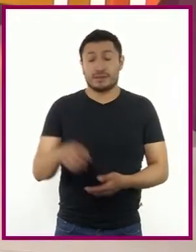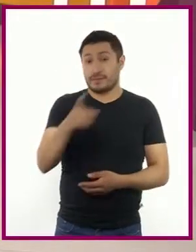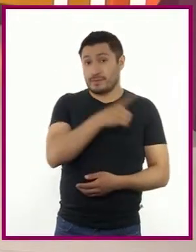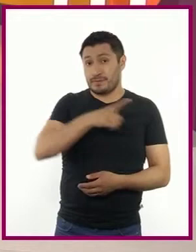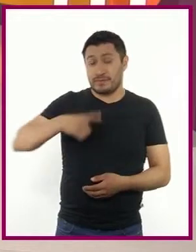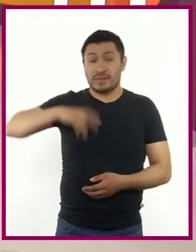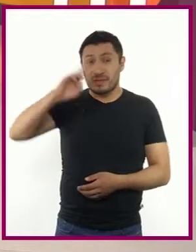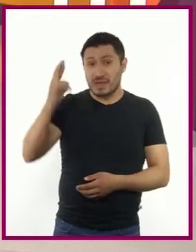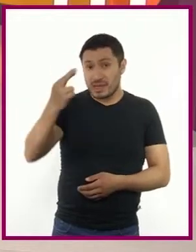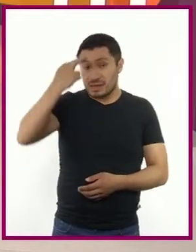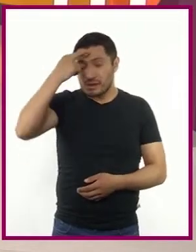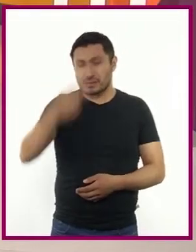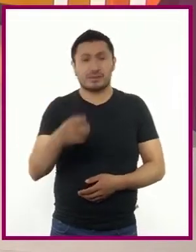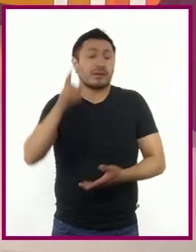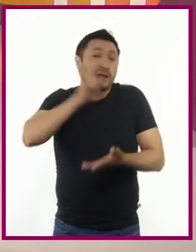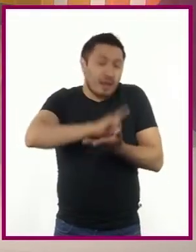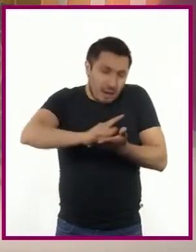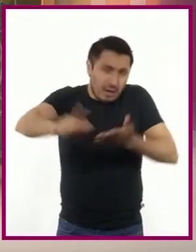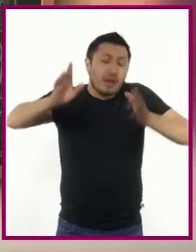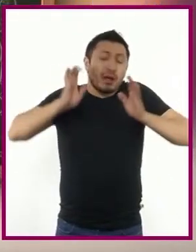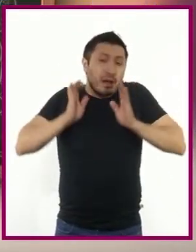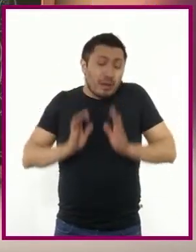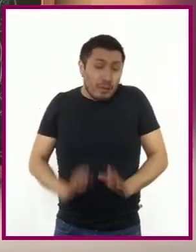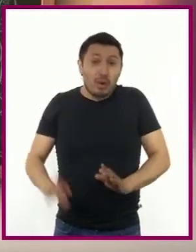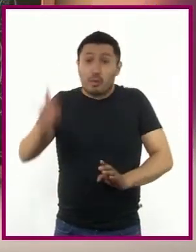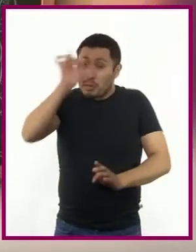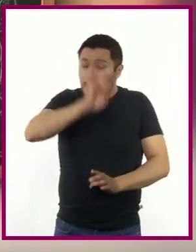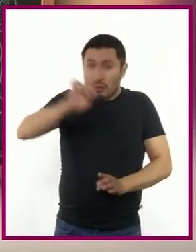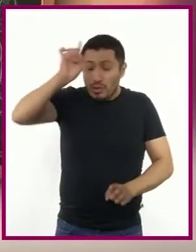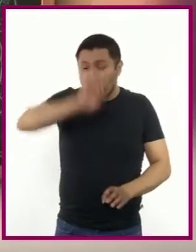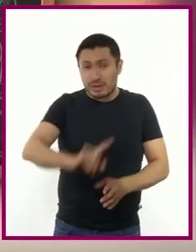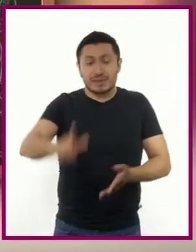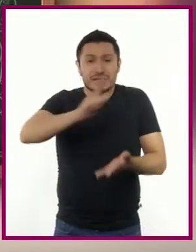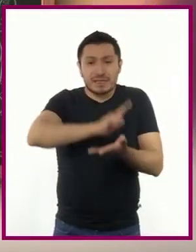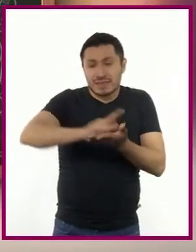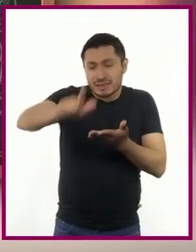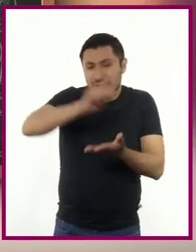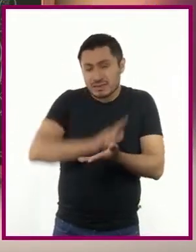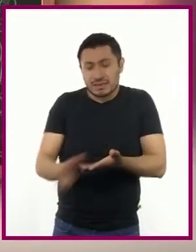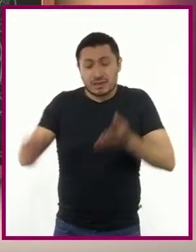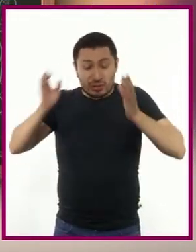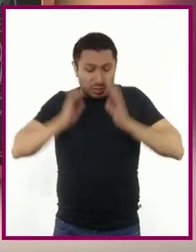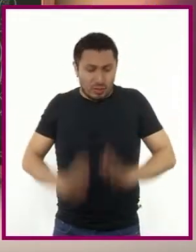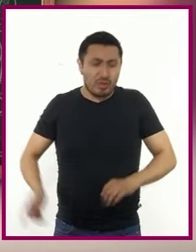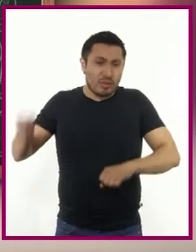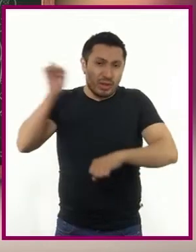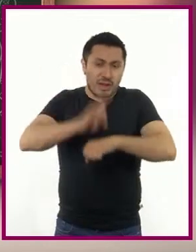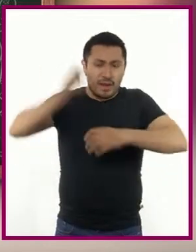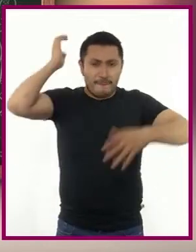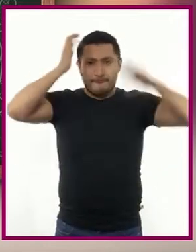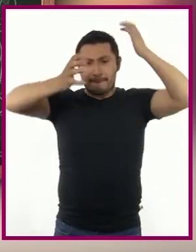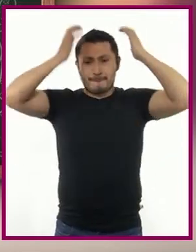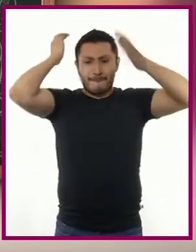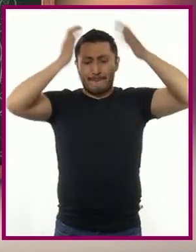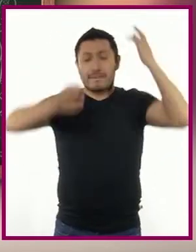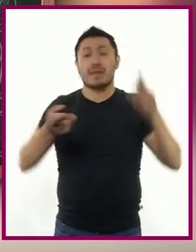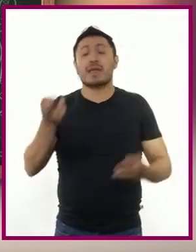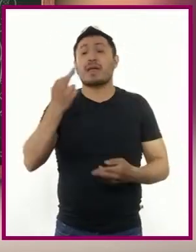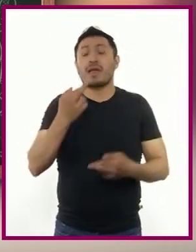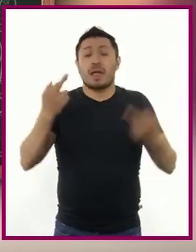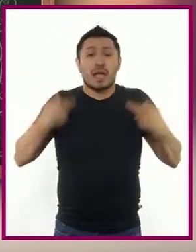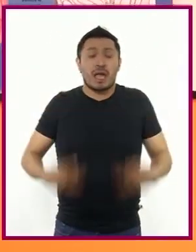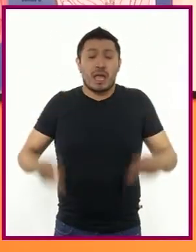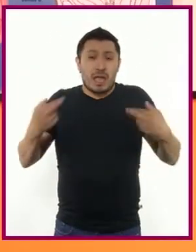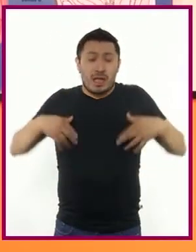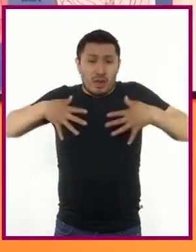que como parte de nuestra higiene personal es recomendable lavar el cuerpo todos los días y usar ropa interior